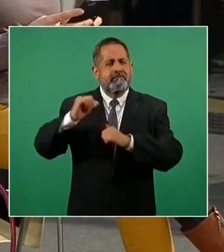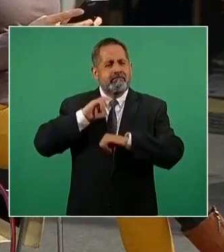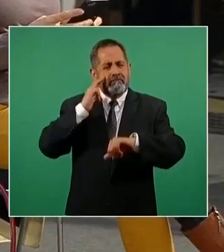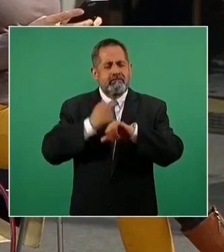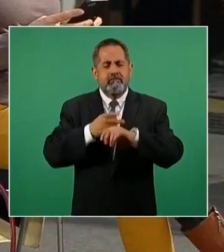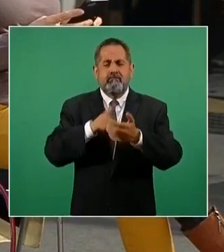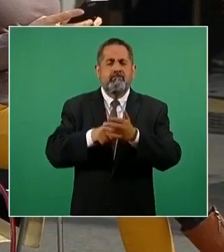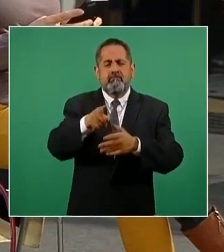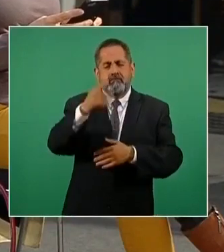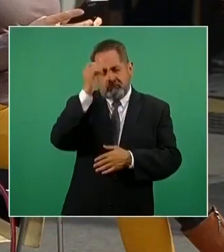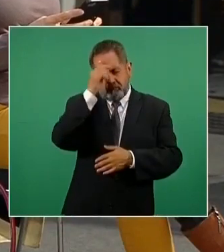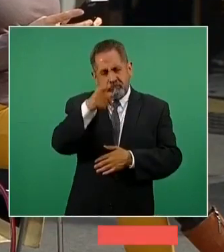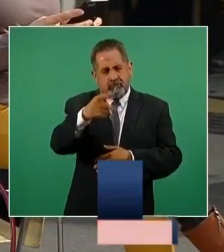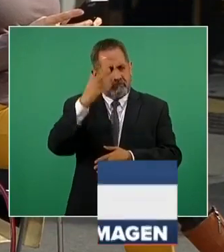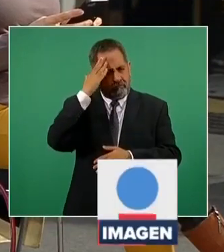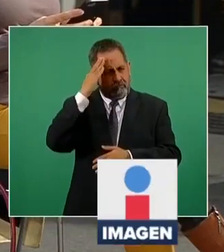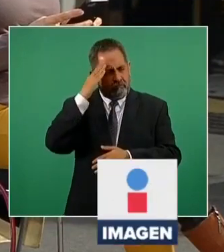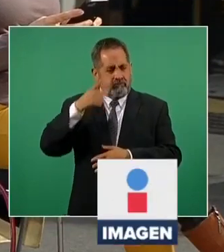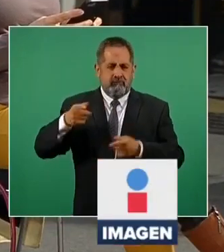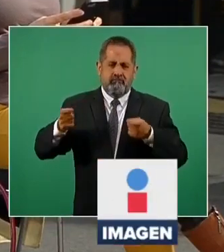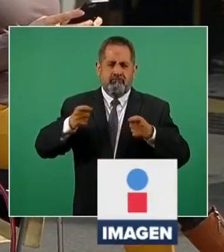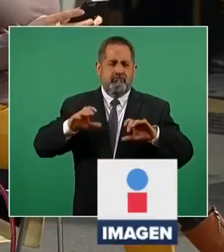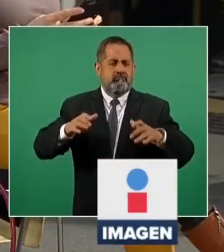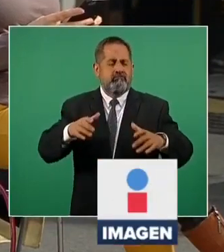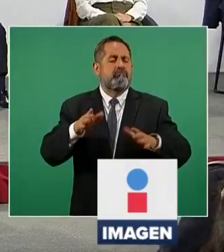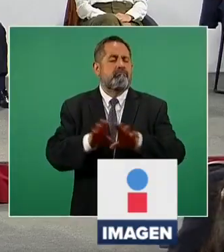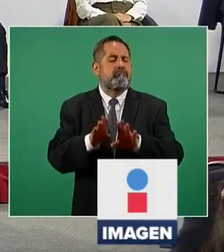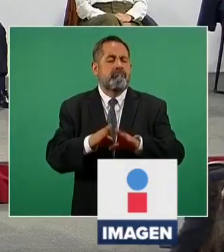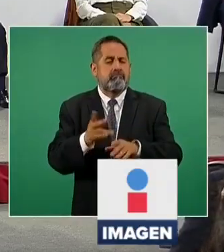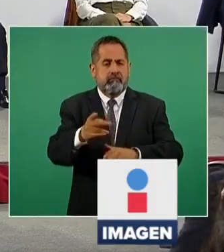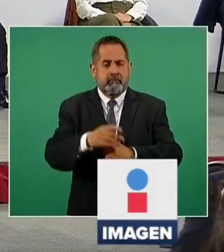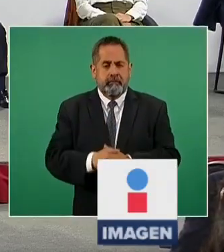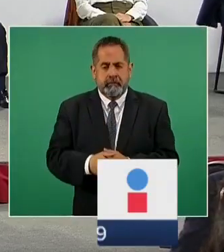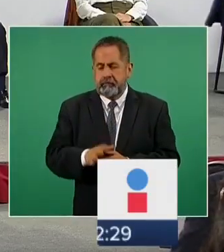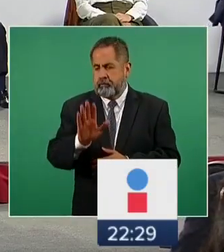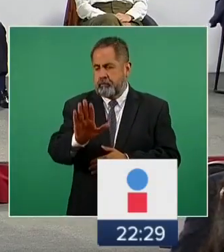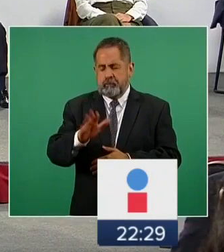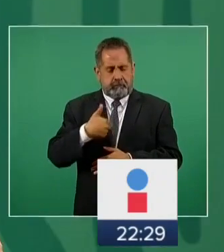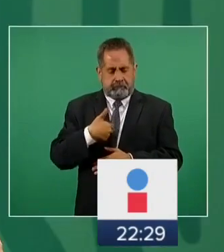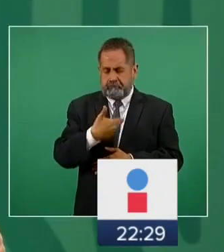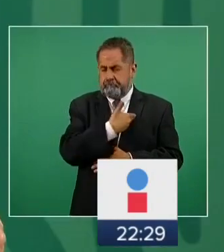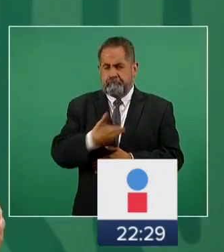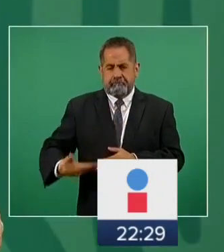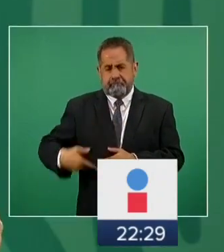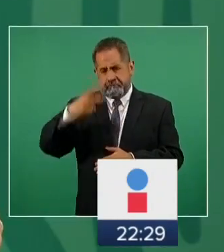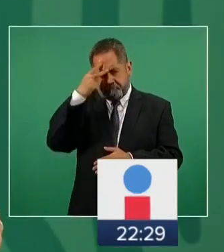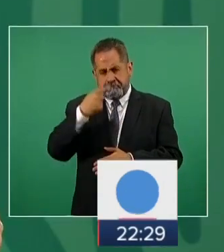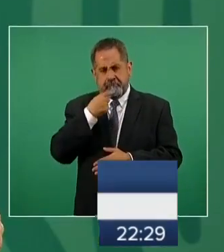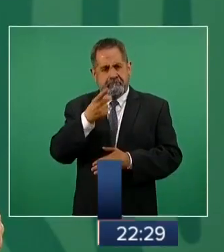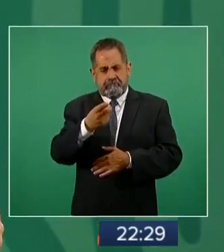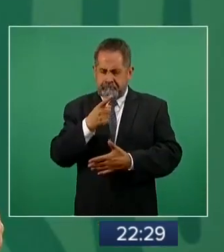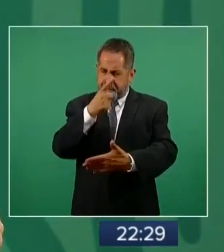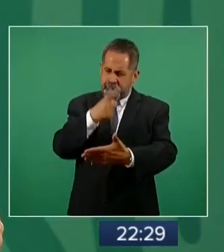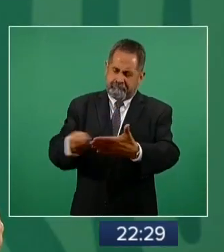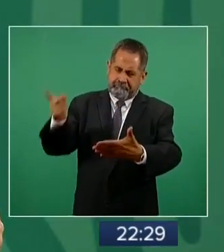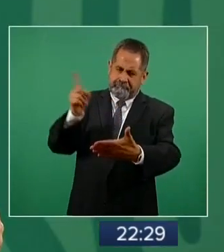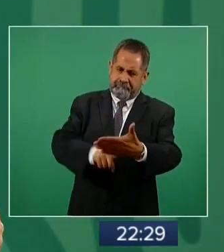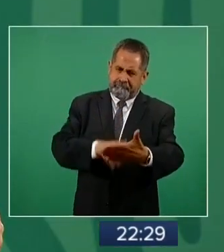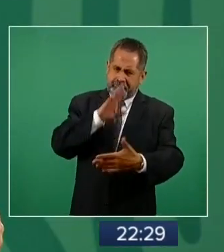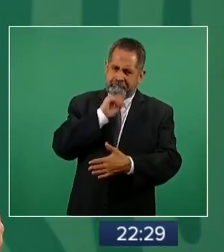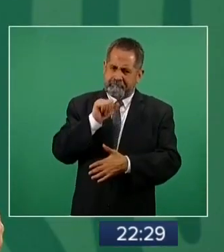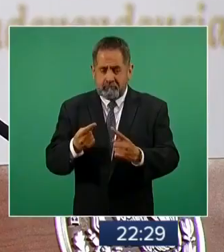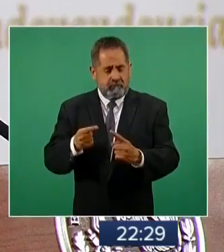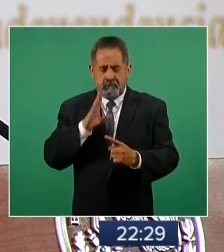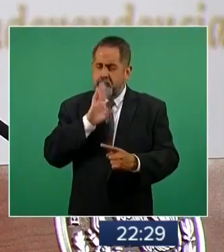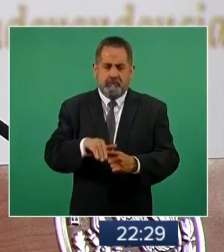Yo, como presidente de la República, condeno cualquier